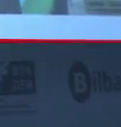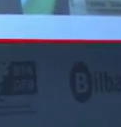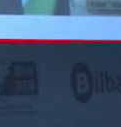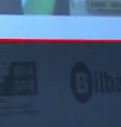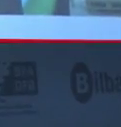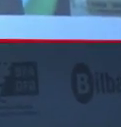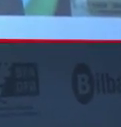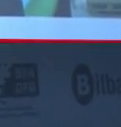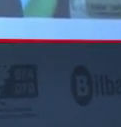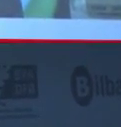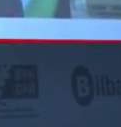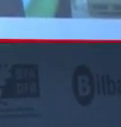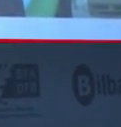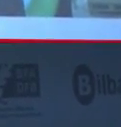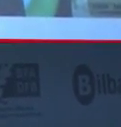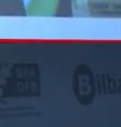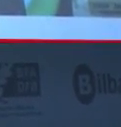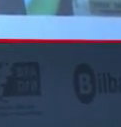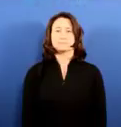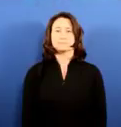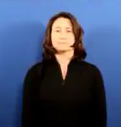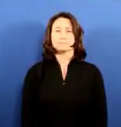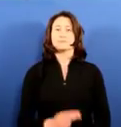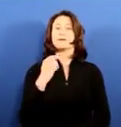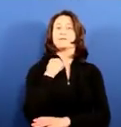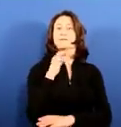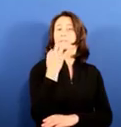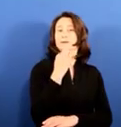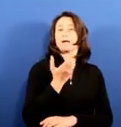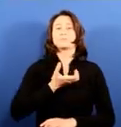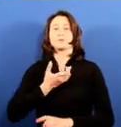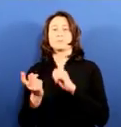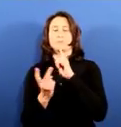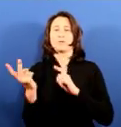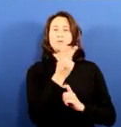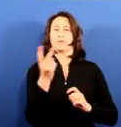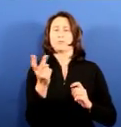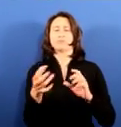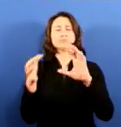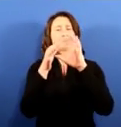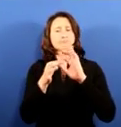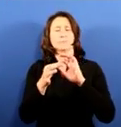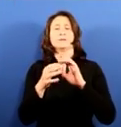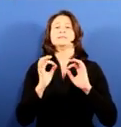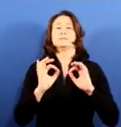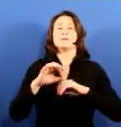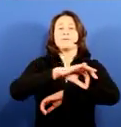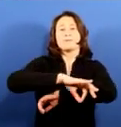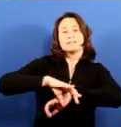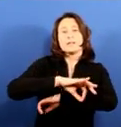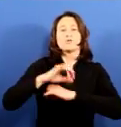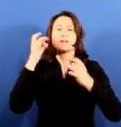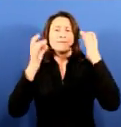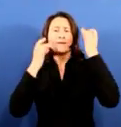La Diputación Foral de Vizcaya y el Ayuntamiento de Bilbao han suscrito un convenio para promover el diseño y la creatividad, creando un órgano